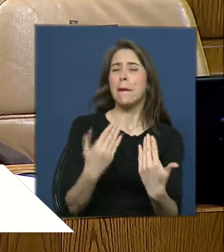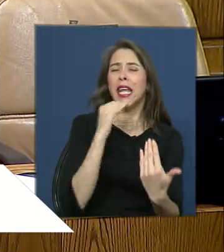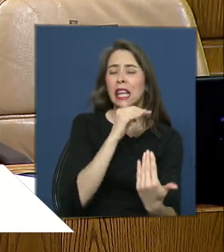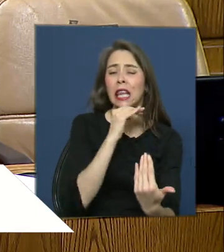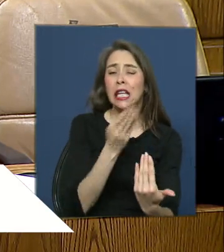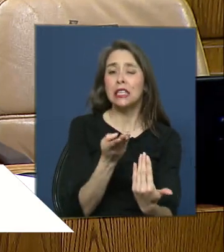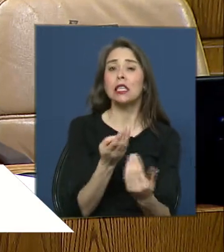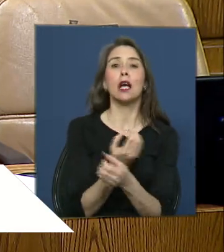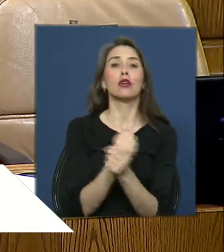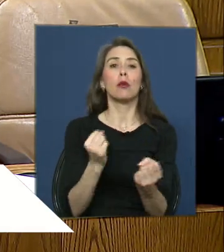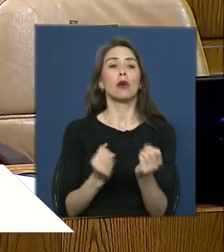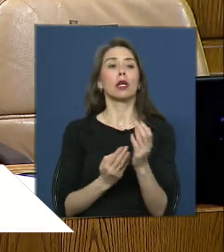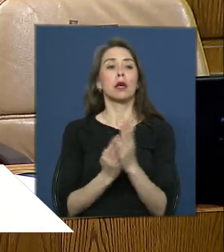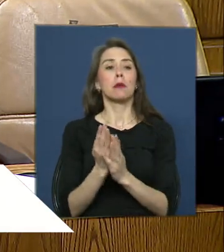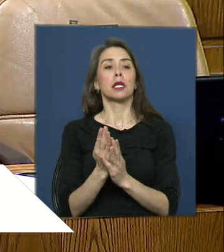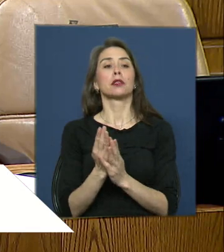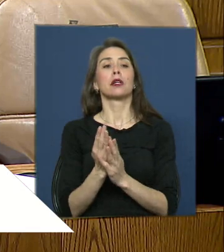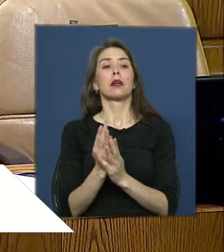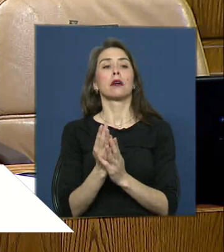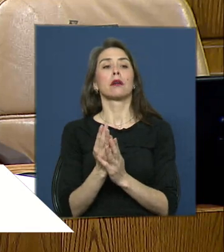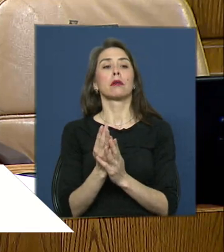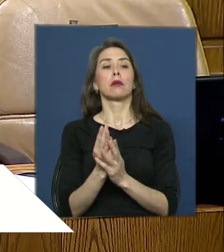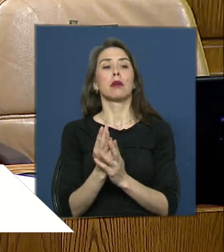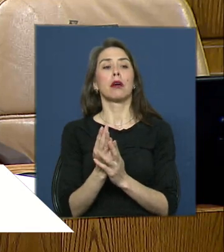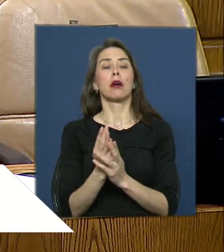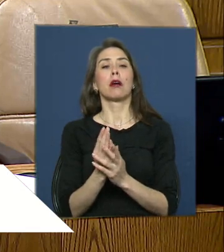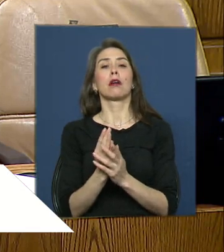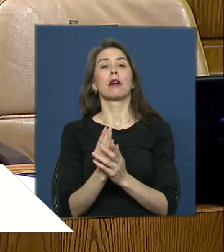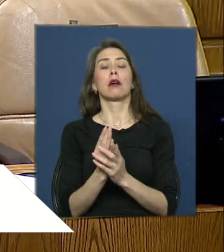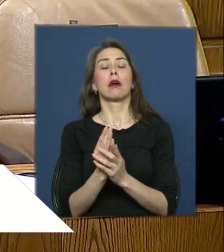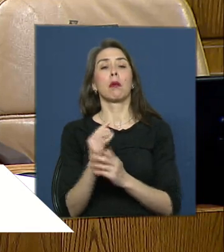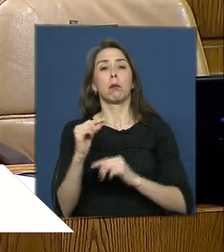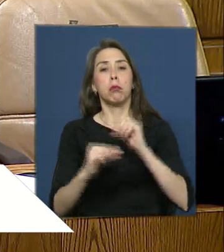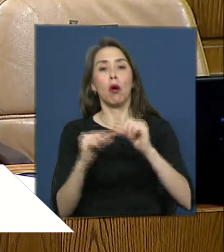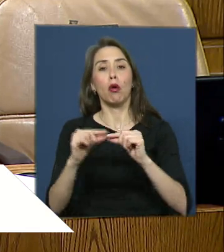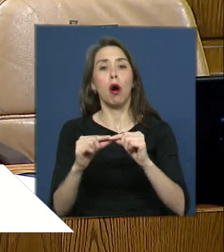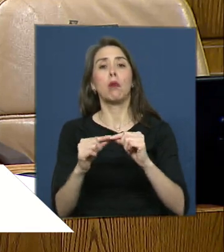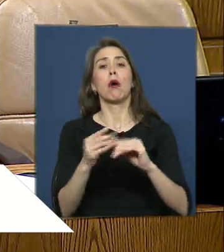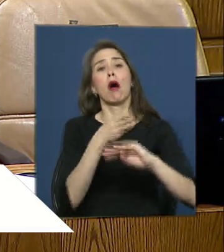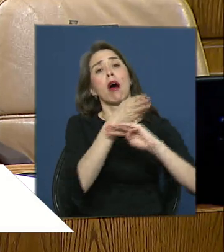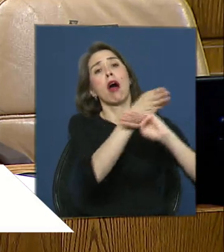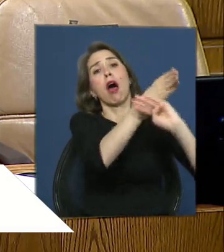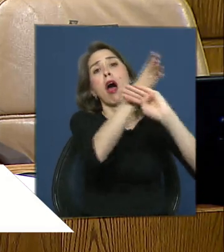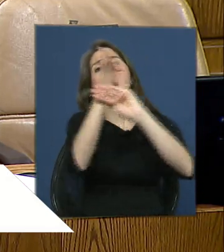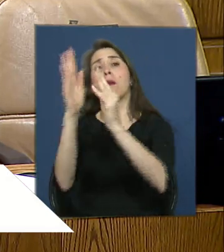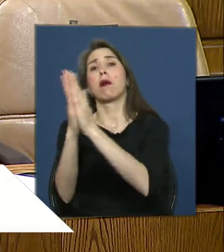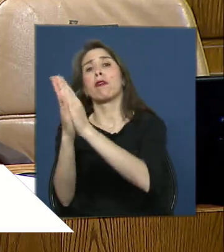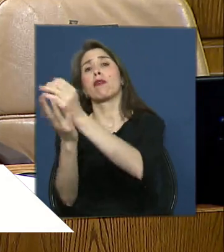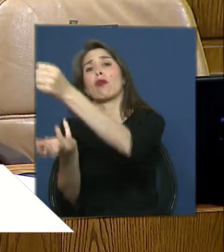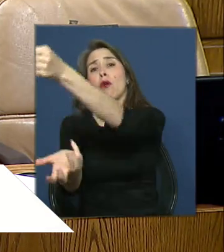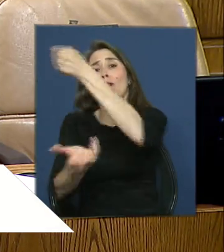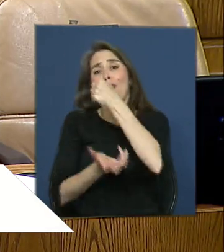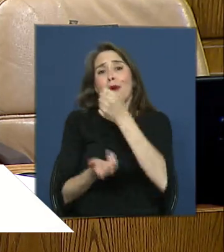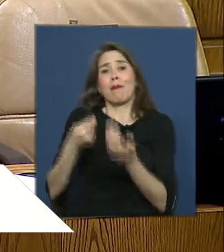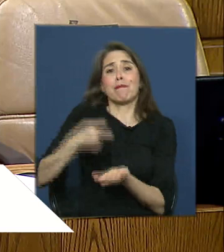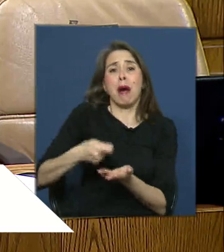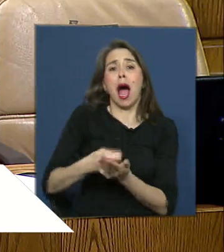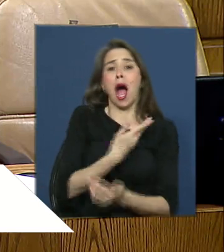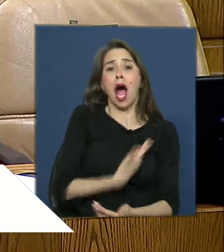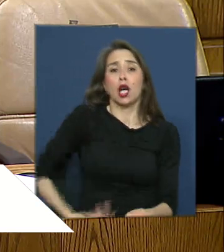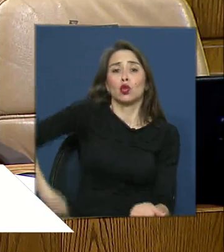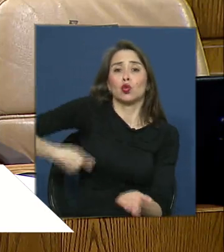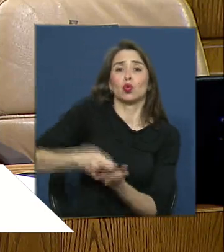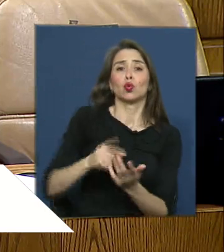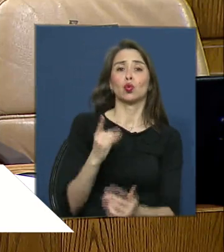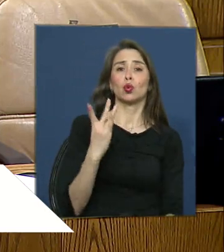que comencemos con una peregrinación para que efectivamente se paguen las subvenciones. Creo que el establecer, como lo hace este